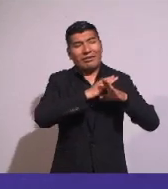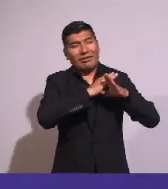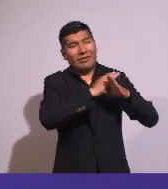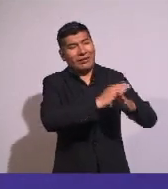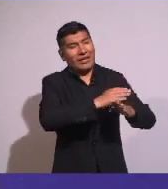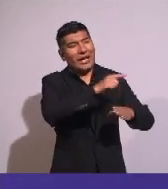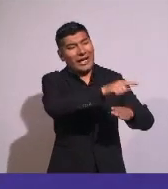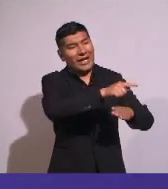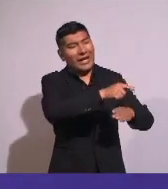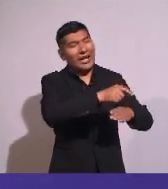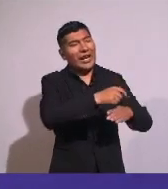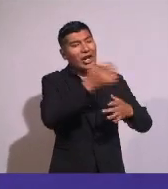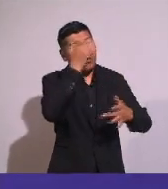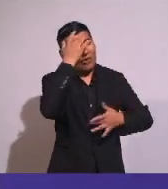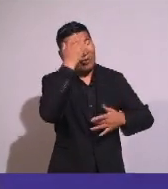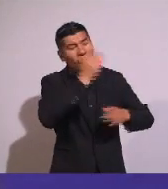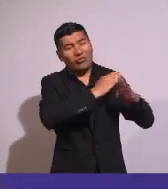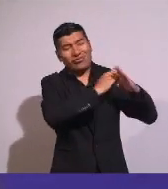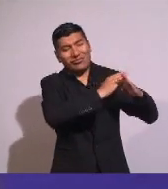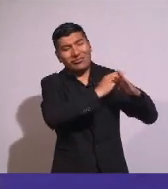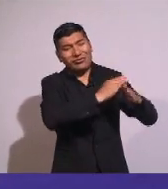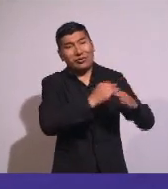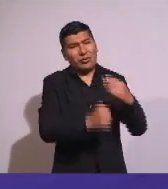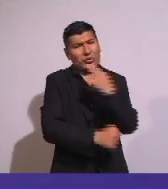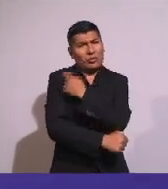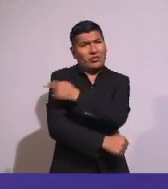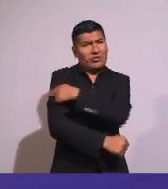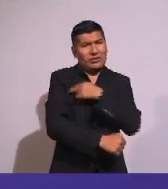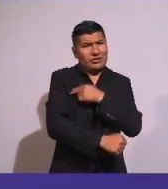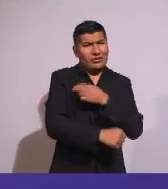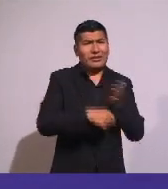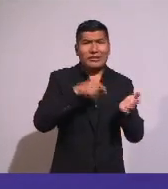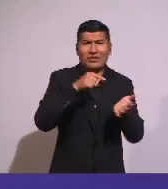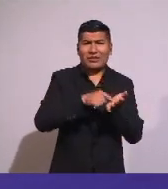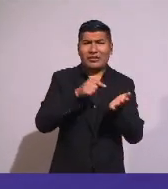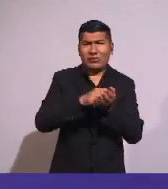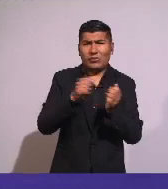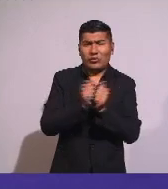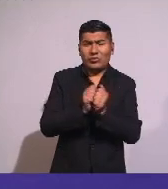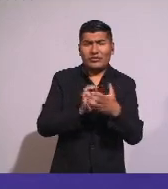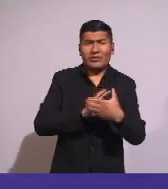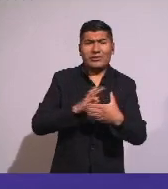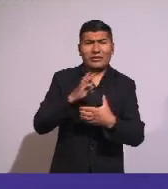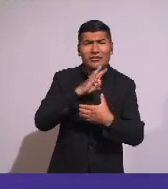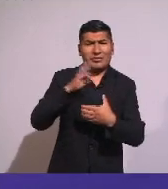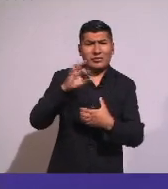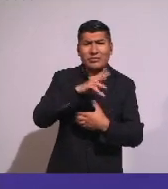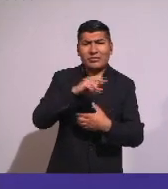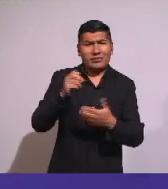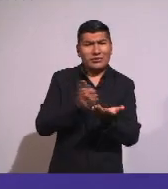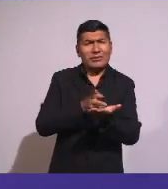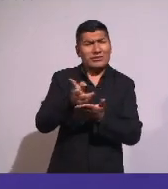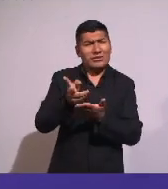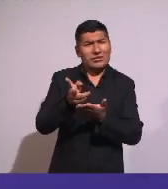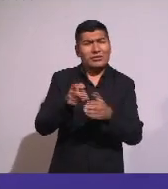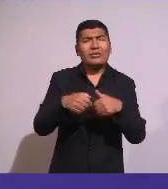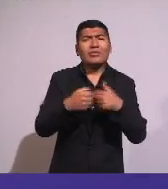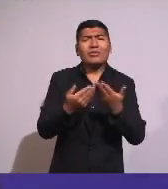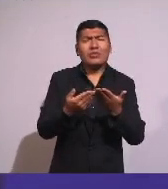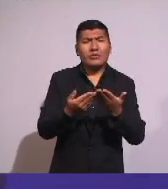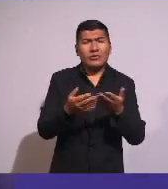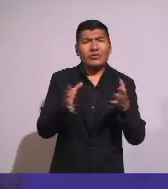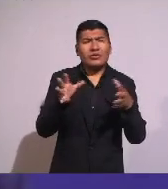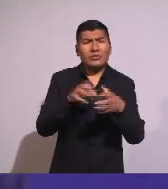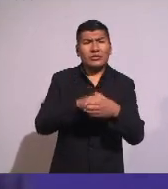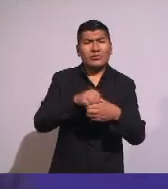en los hospitales es eso un culto en espíritu y verdad un culto